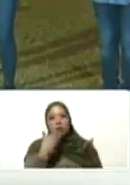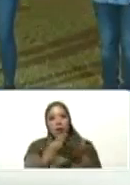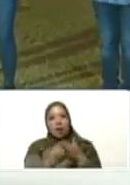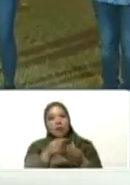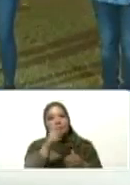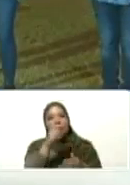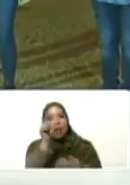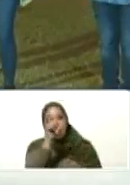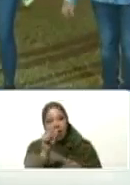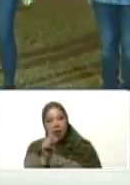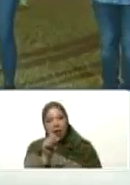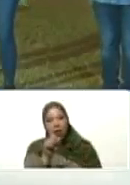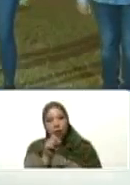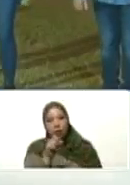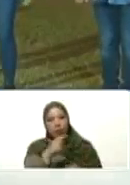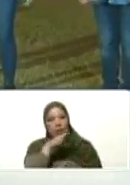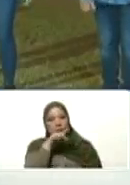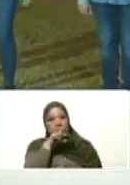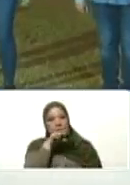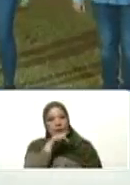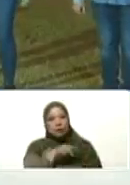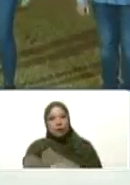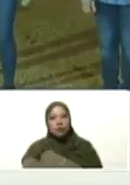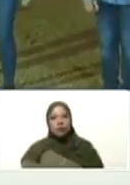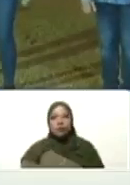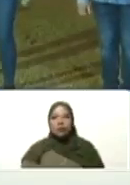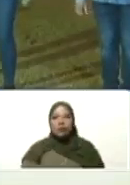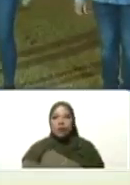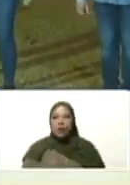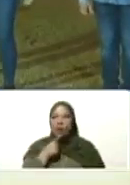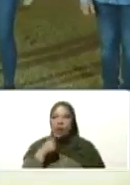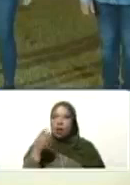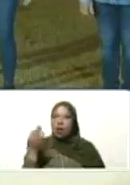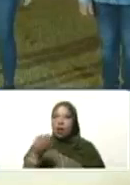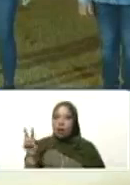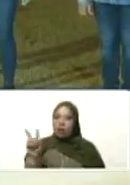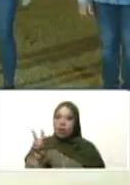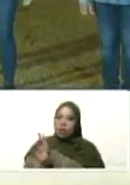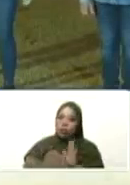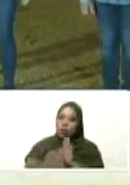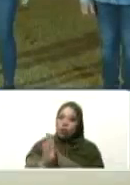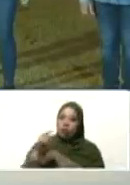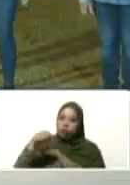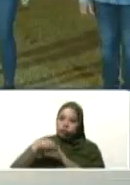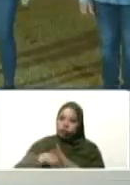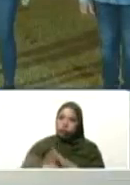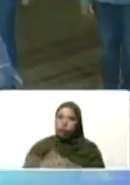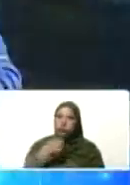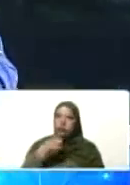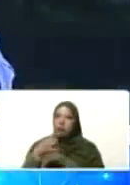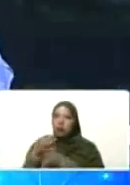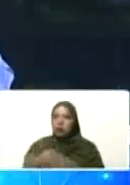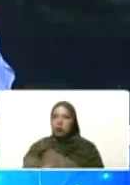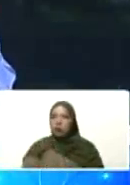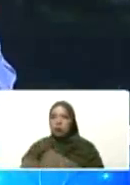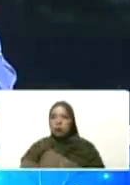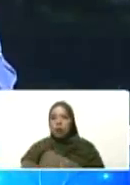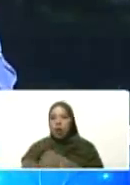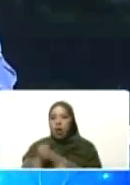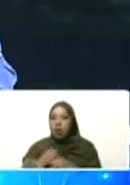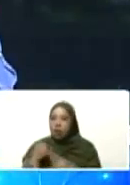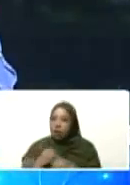producción. Esta es la Venezuela de verdad, la Venezuela profunda, la Venezuela verde. La Venezuela que